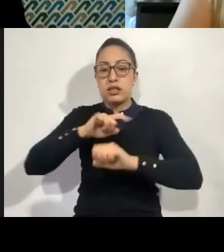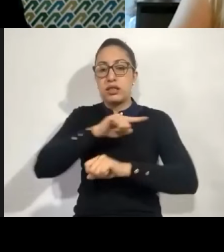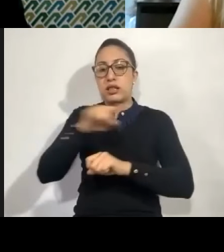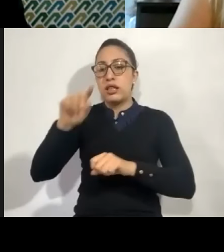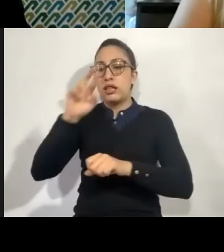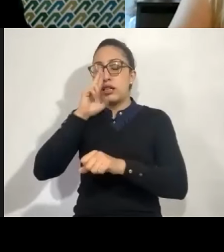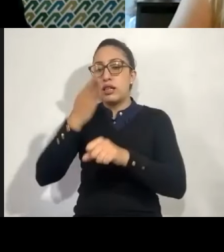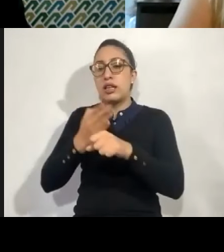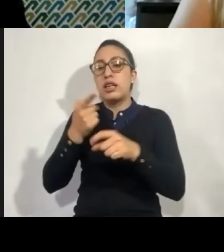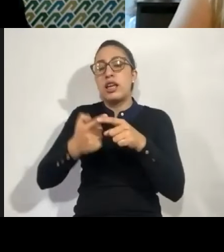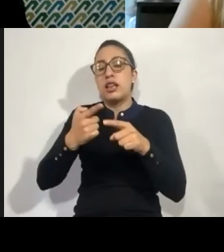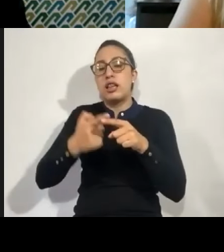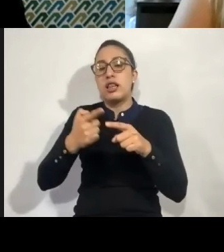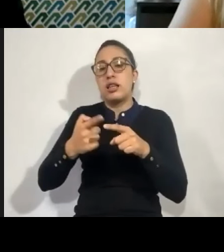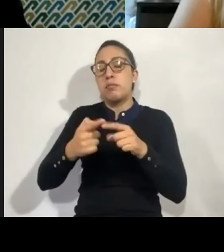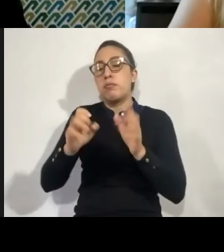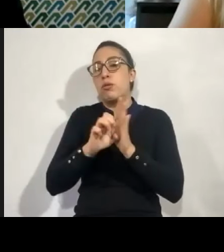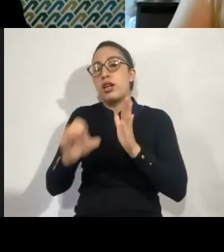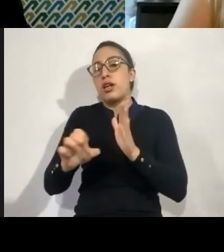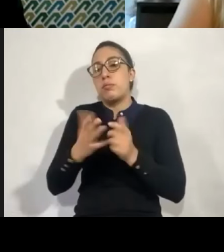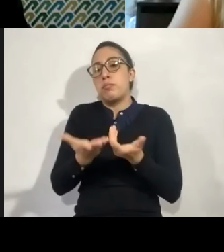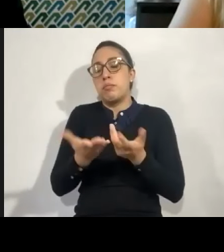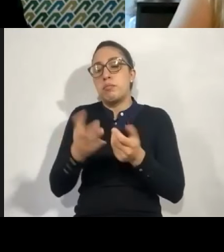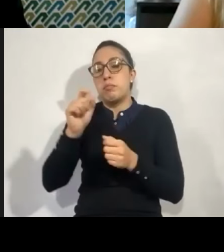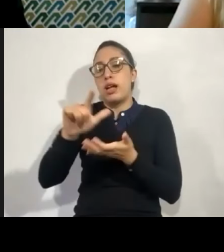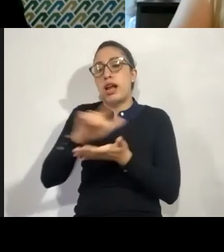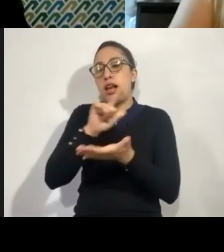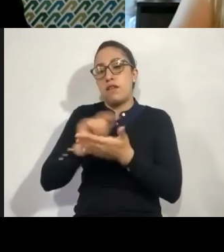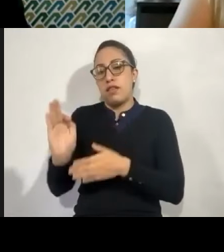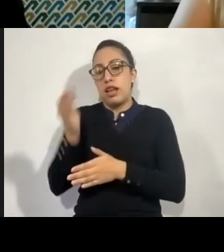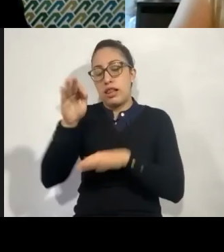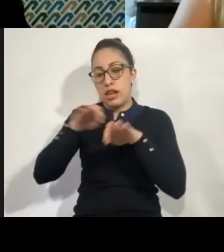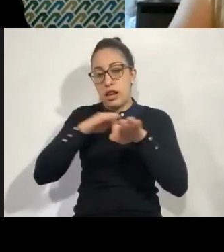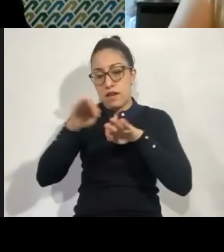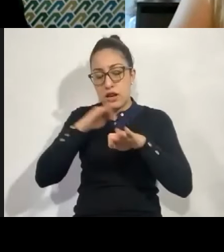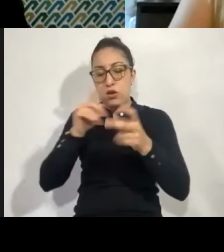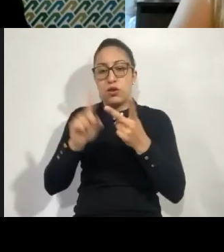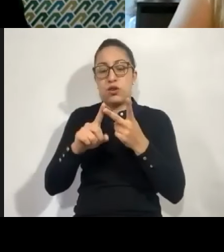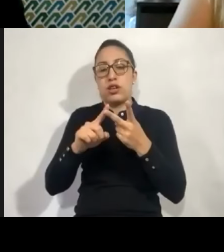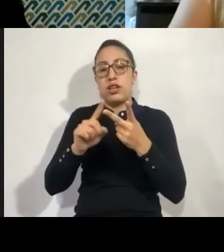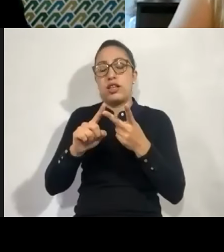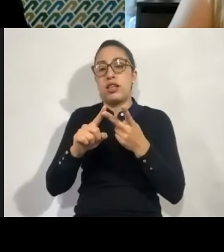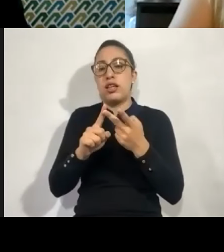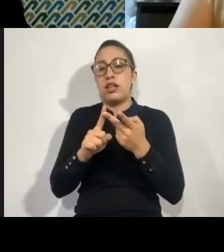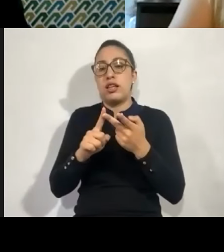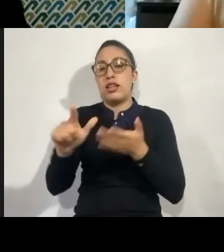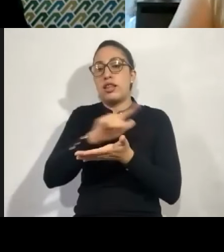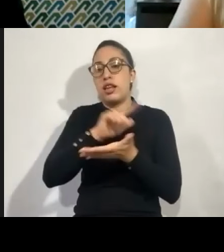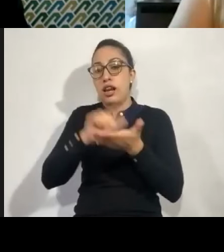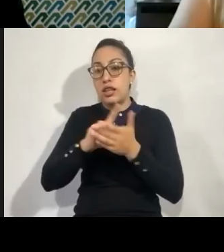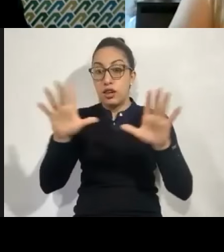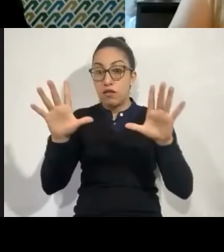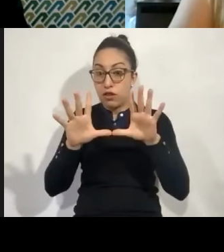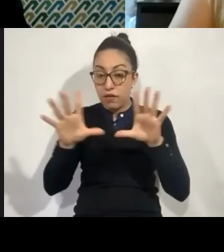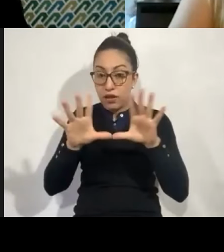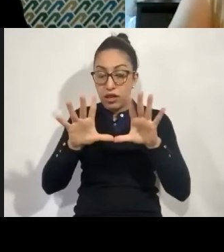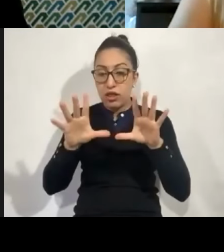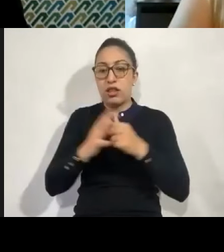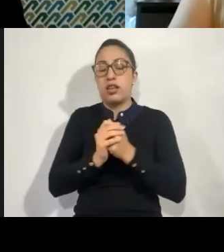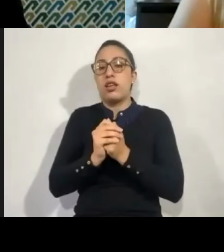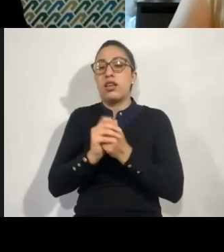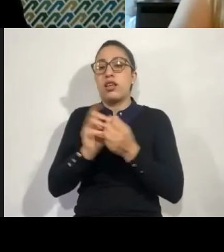ejemplo, desde luego de la Ley Federal del Trabajo, de la ley del Infonavit, de la ley del Instituto Mexicano del